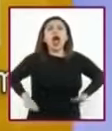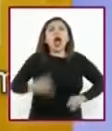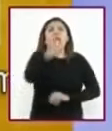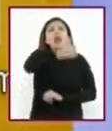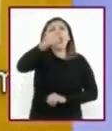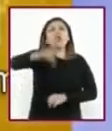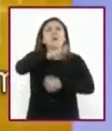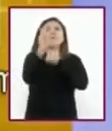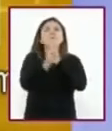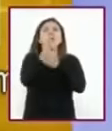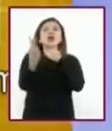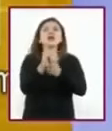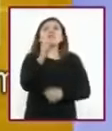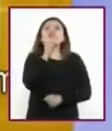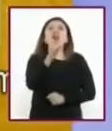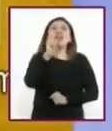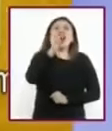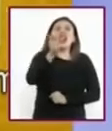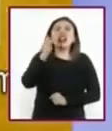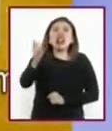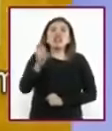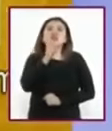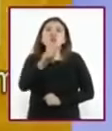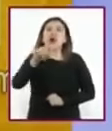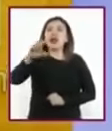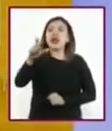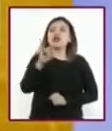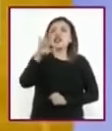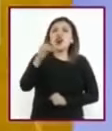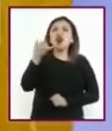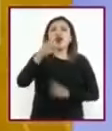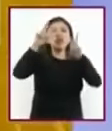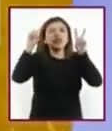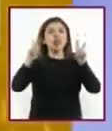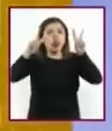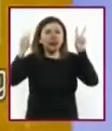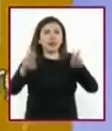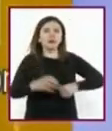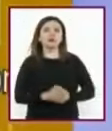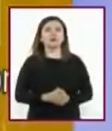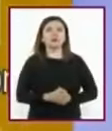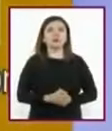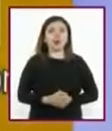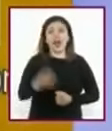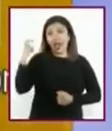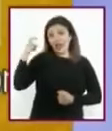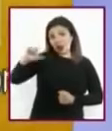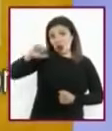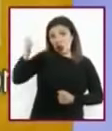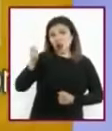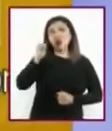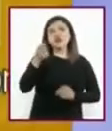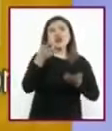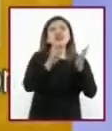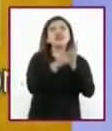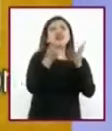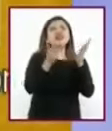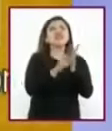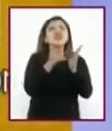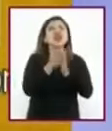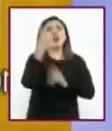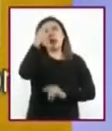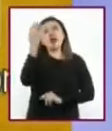organizados por palabras, léxico y temas. y en esta, un diccionario popular